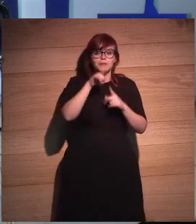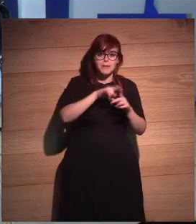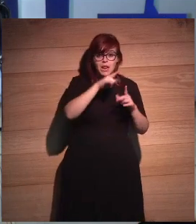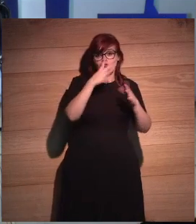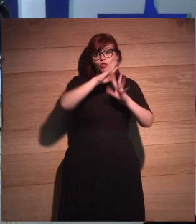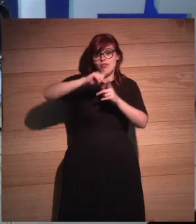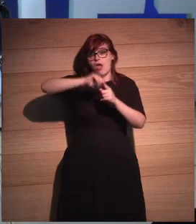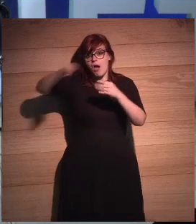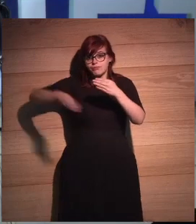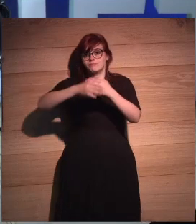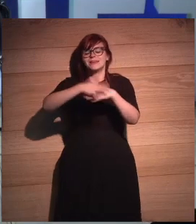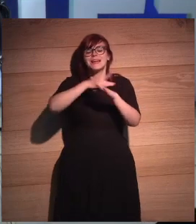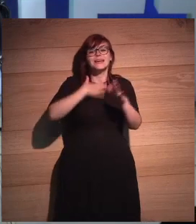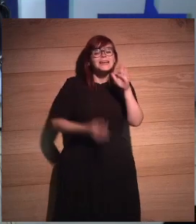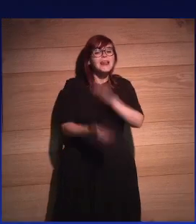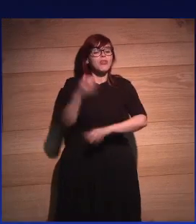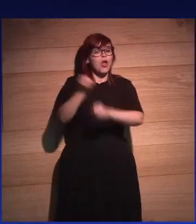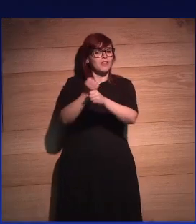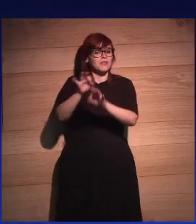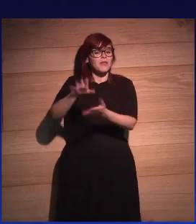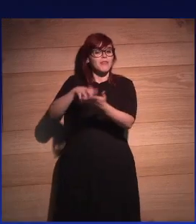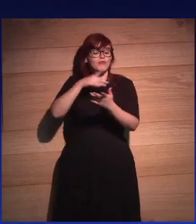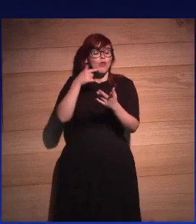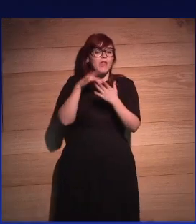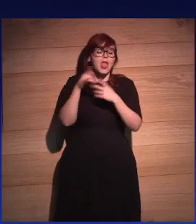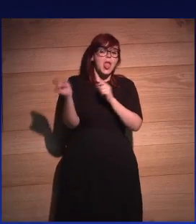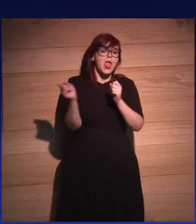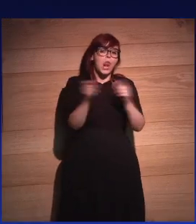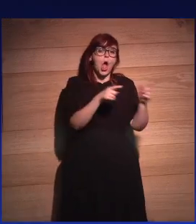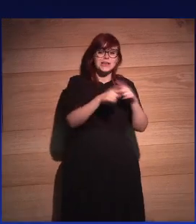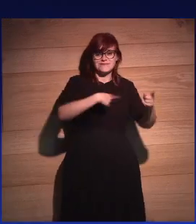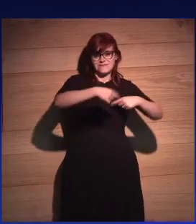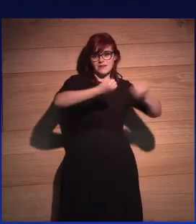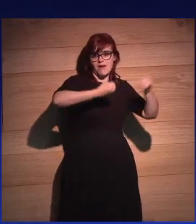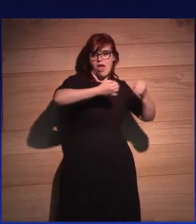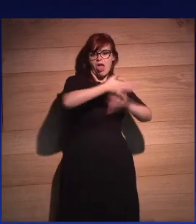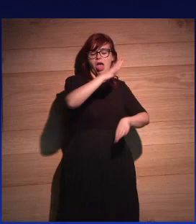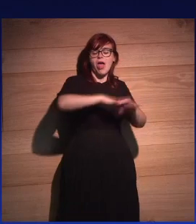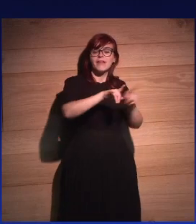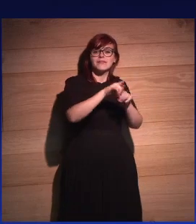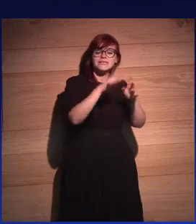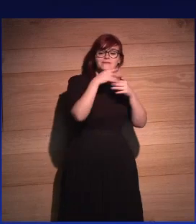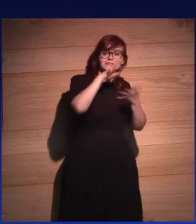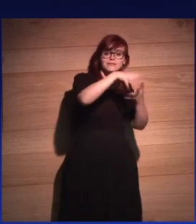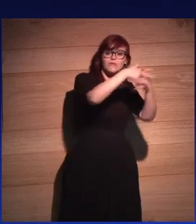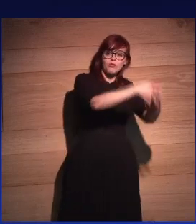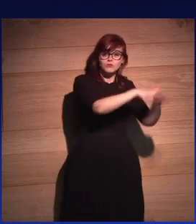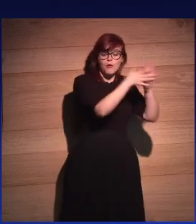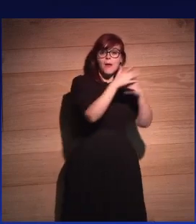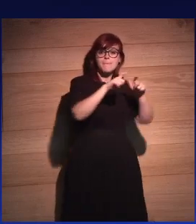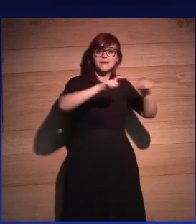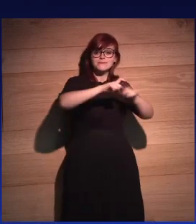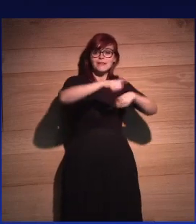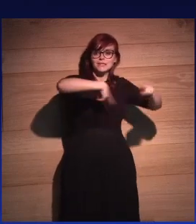noticia que era que estaba creando el centro más grande de logística de Estados Unidos. ¿Por qué? Porque los siguientes que se va a cargar son las empresas de